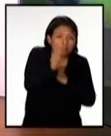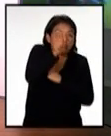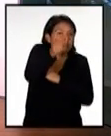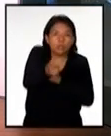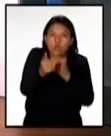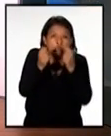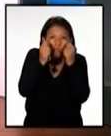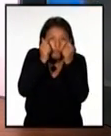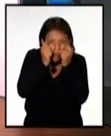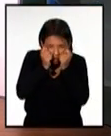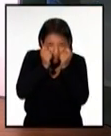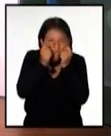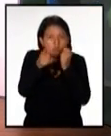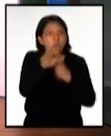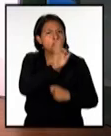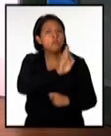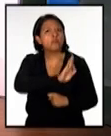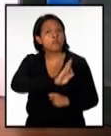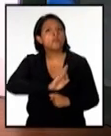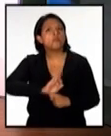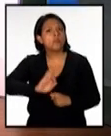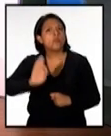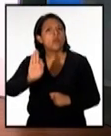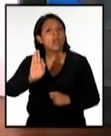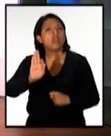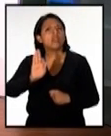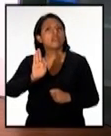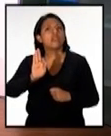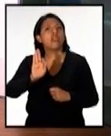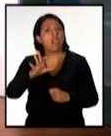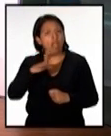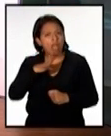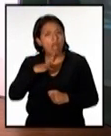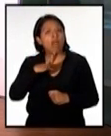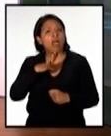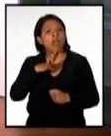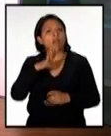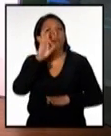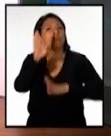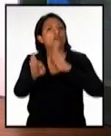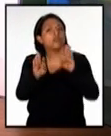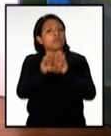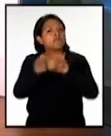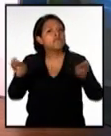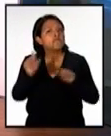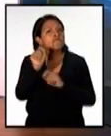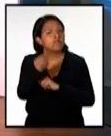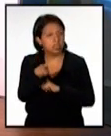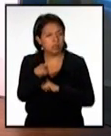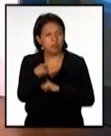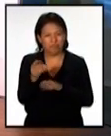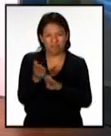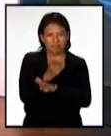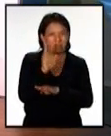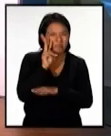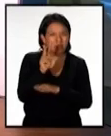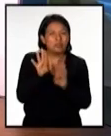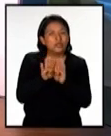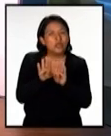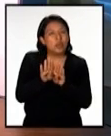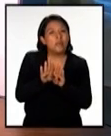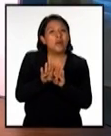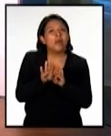tener posibilidad de tener un trato igualitario. Aquí acabamos de ver que uno de los